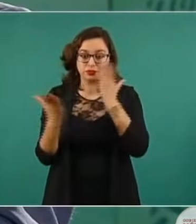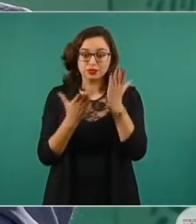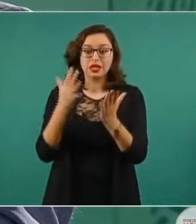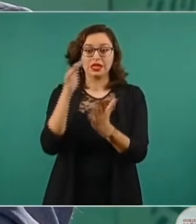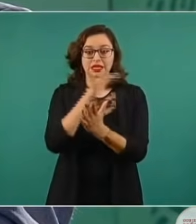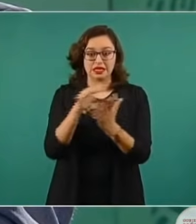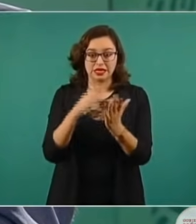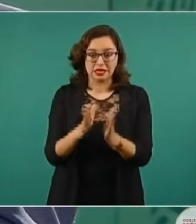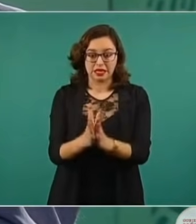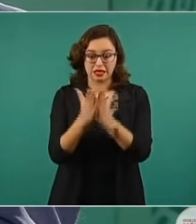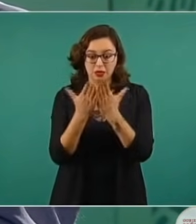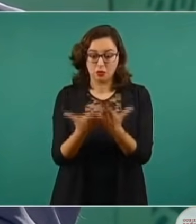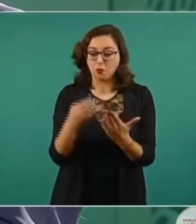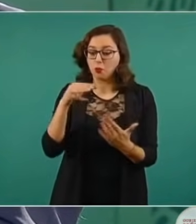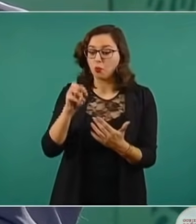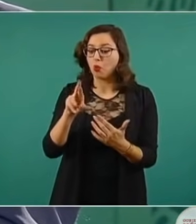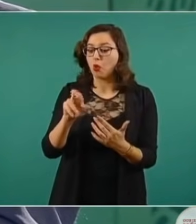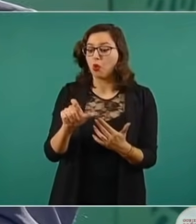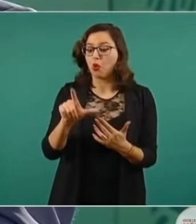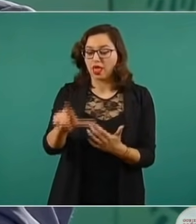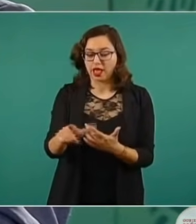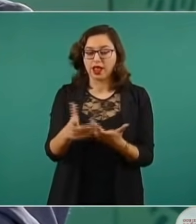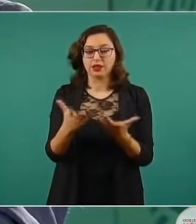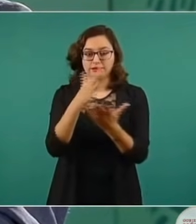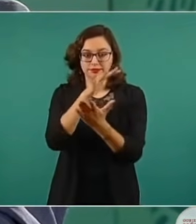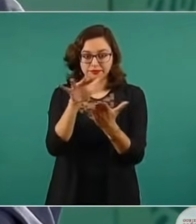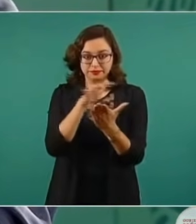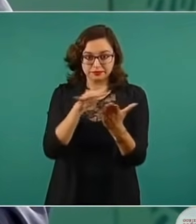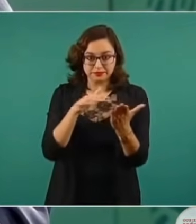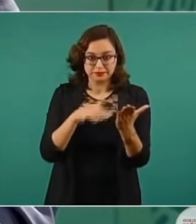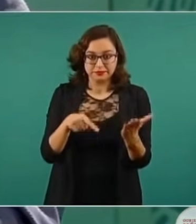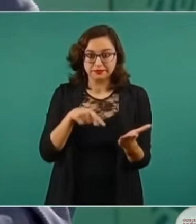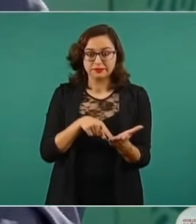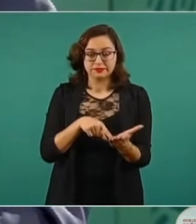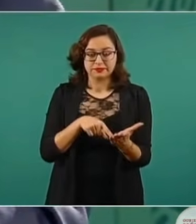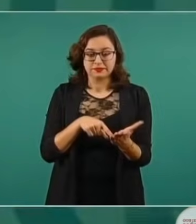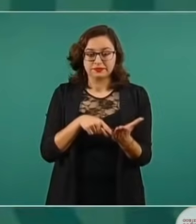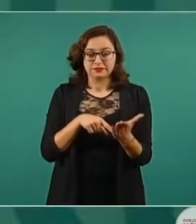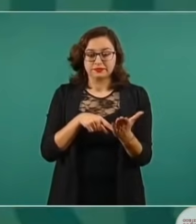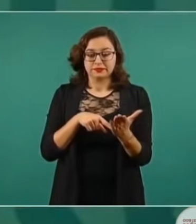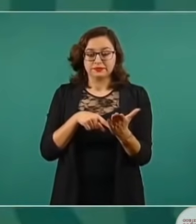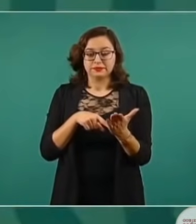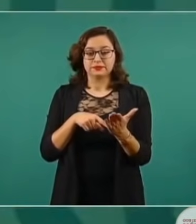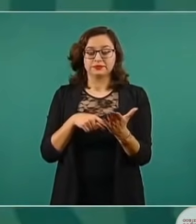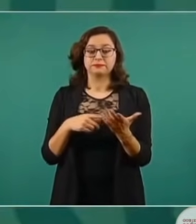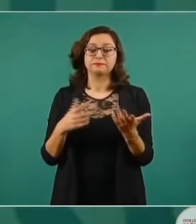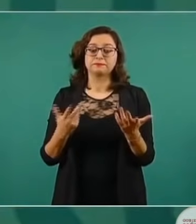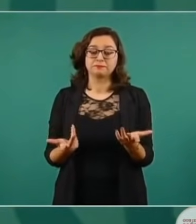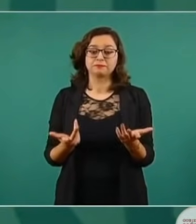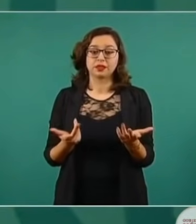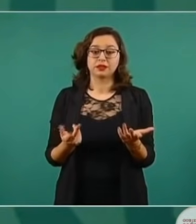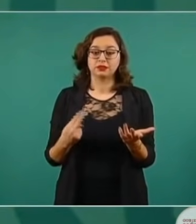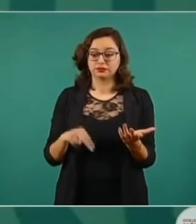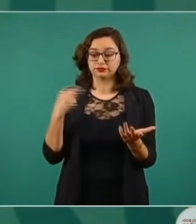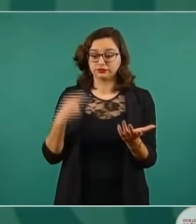la cartilla moral, que no se llama así, pero que para mí